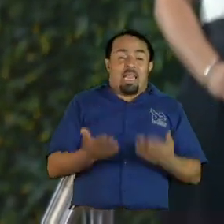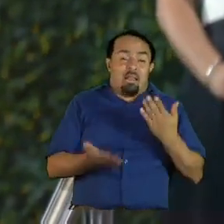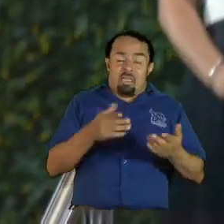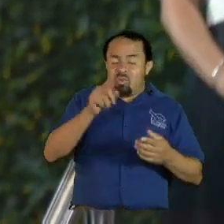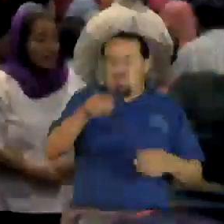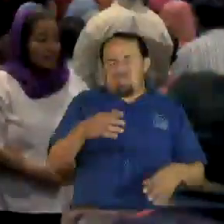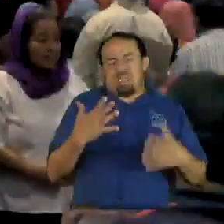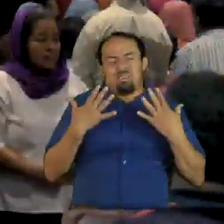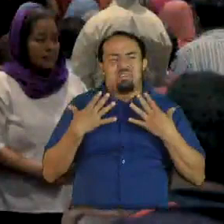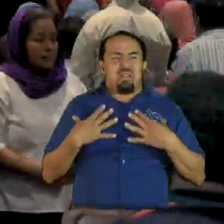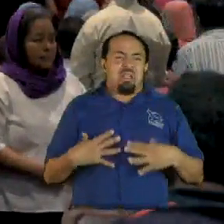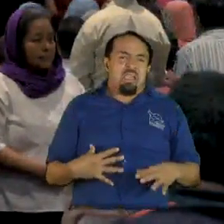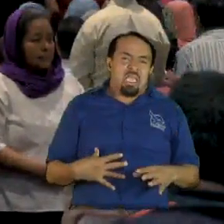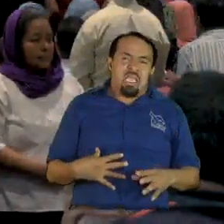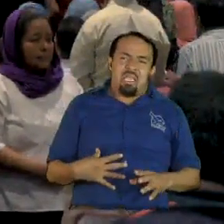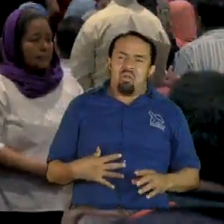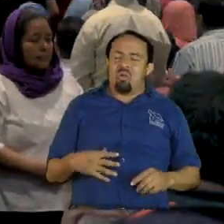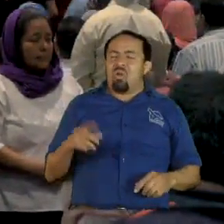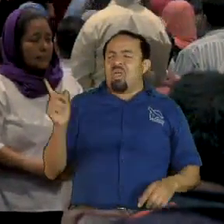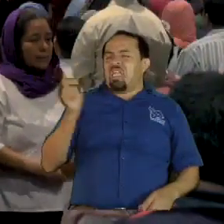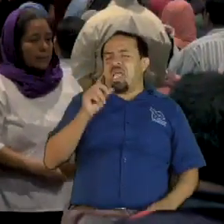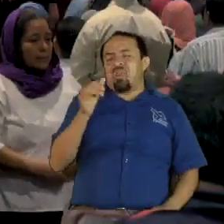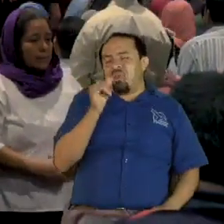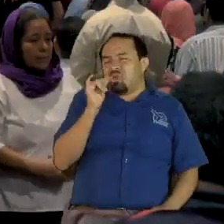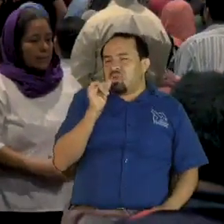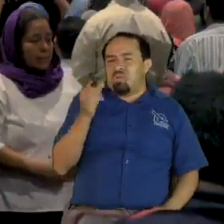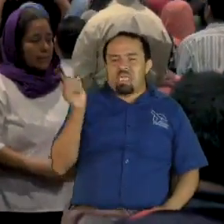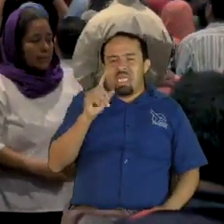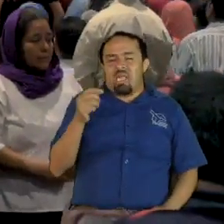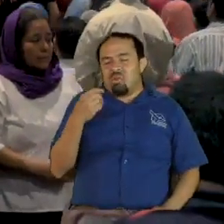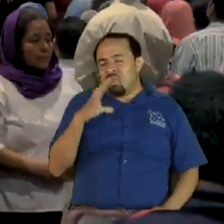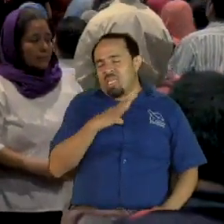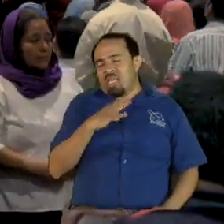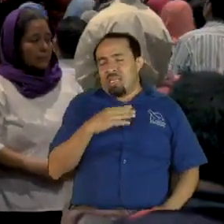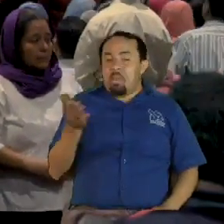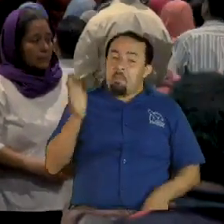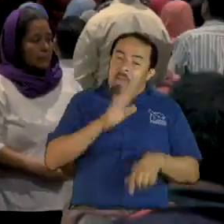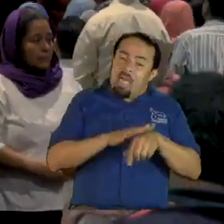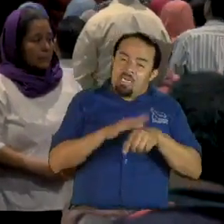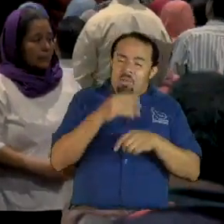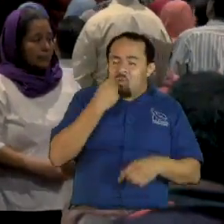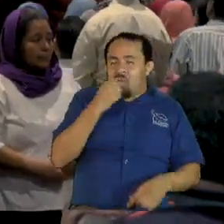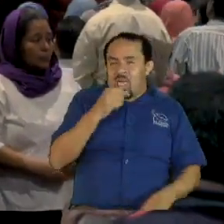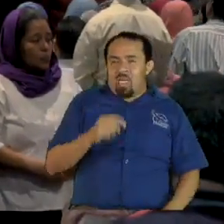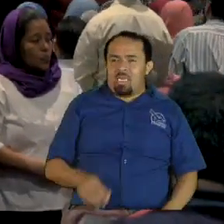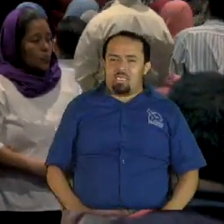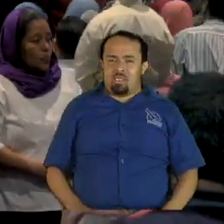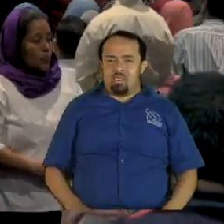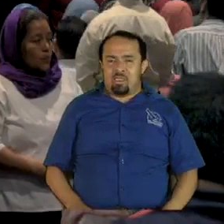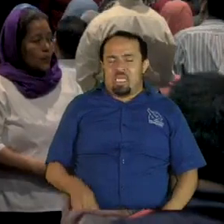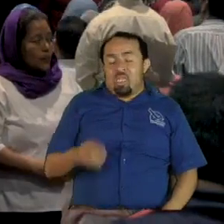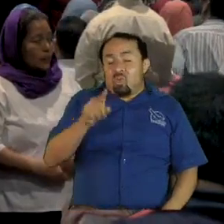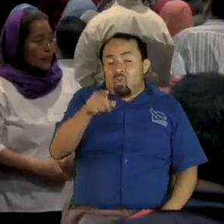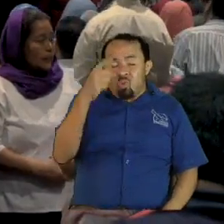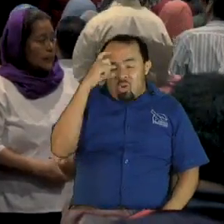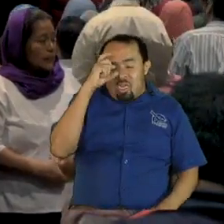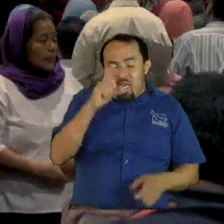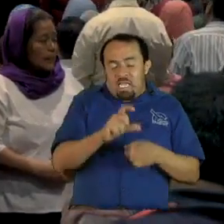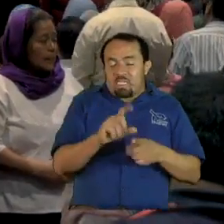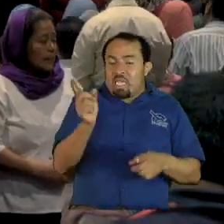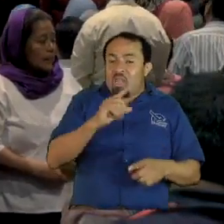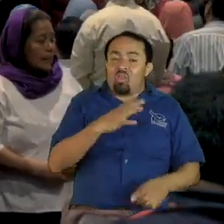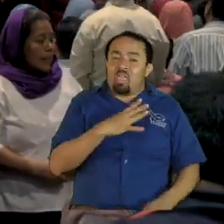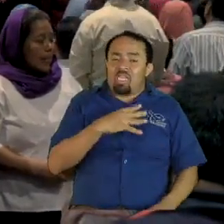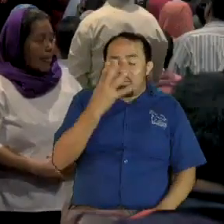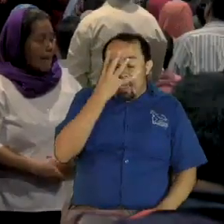confort, ya dejaste, ya no, ni chupas, ni mujeriegas, ni haces el pecado grandote de cadena. Pero